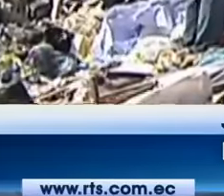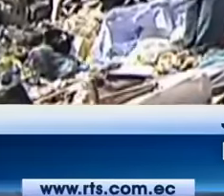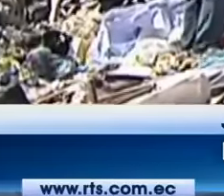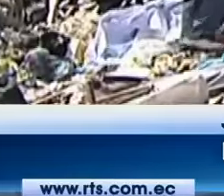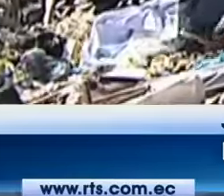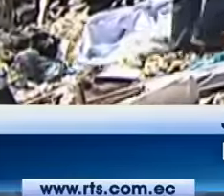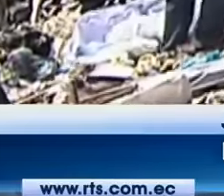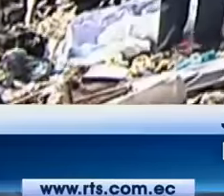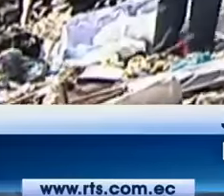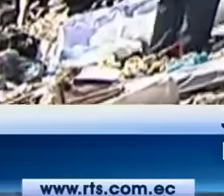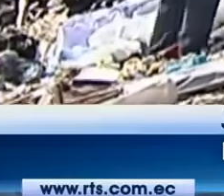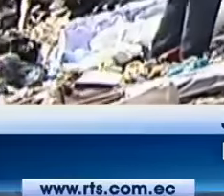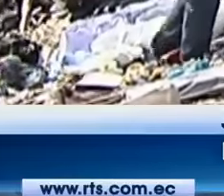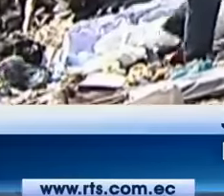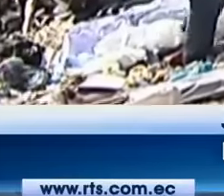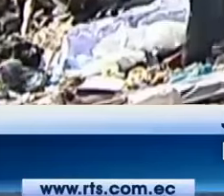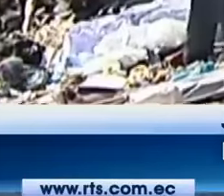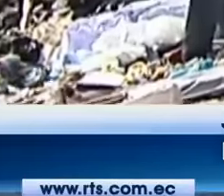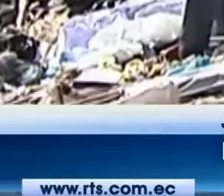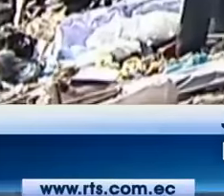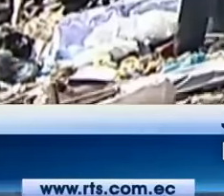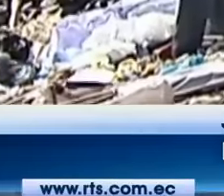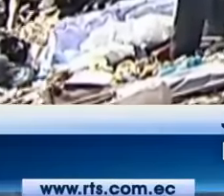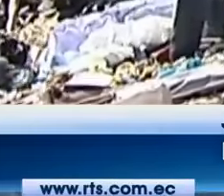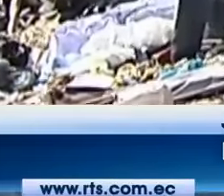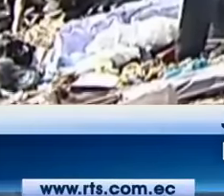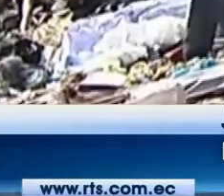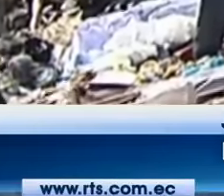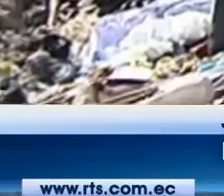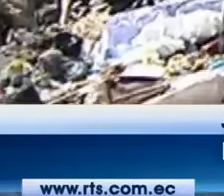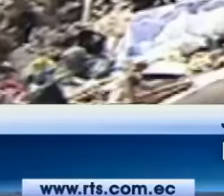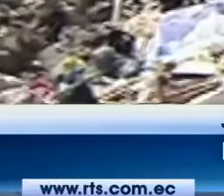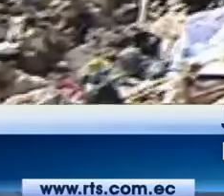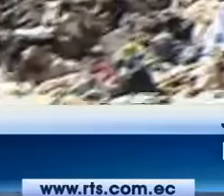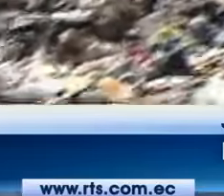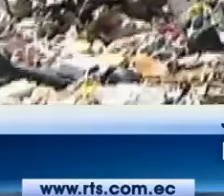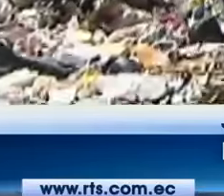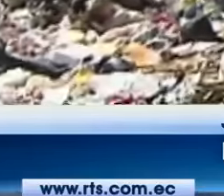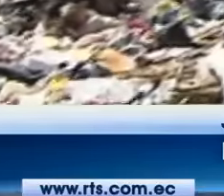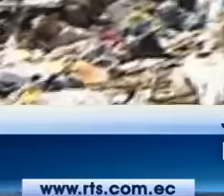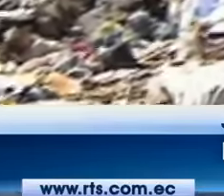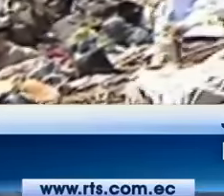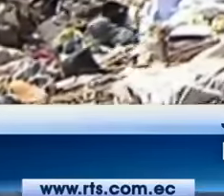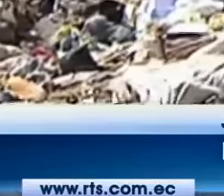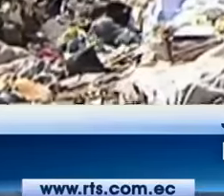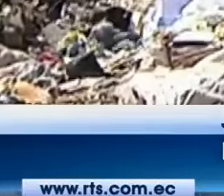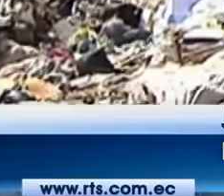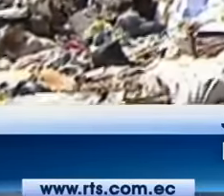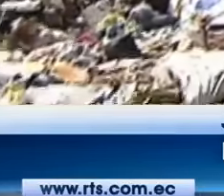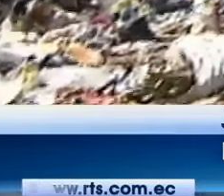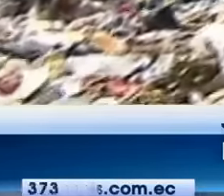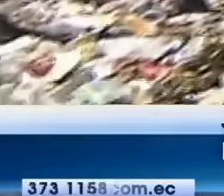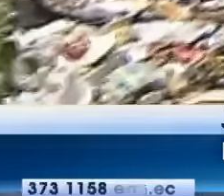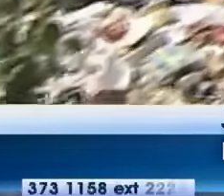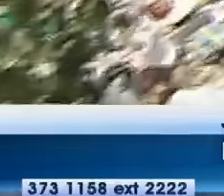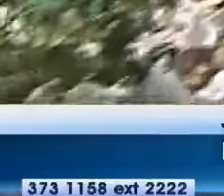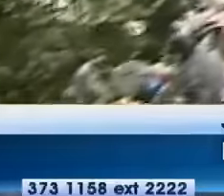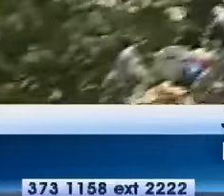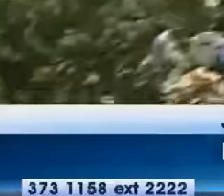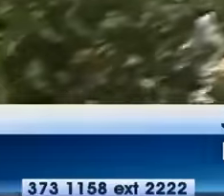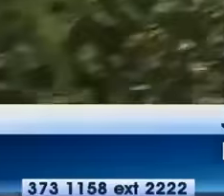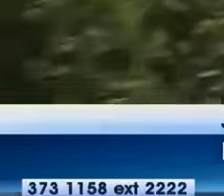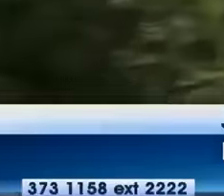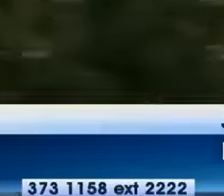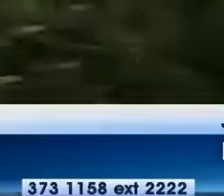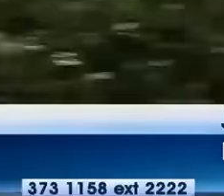de Guayaquil, generando constantes malestares para las personas. Nos hemos contactado inmediatamente con personal de Puerto